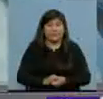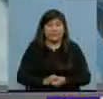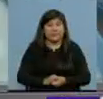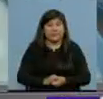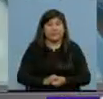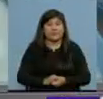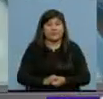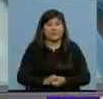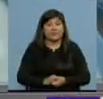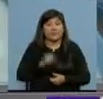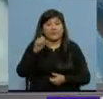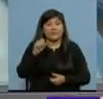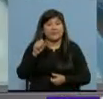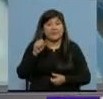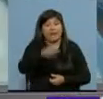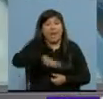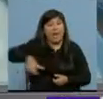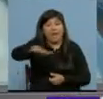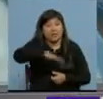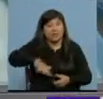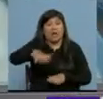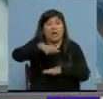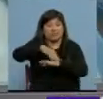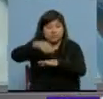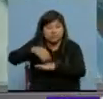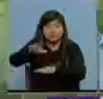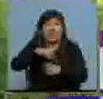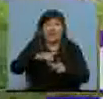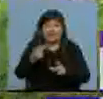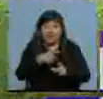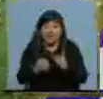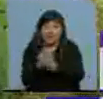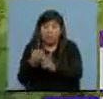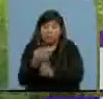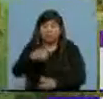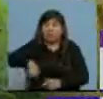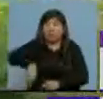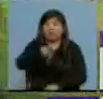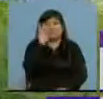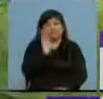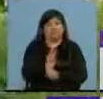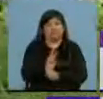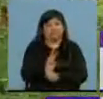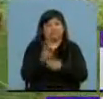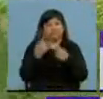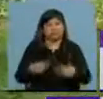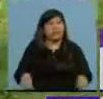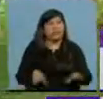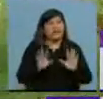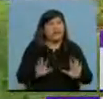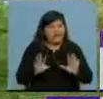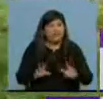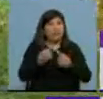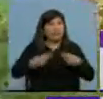el sector tabacalero en estado de alerta. Los productores tabacaleros participaron recientemente de una